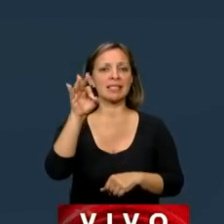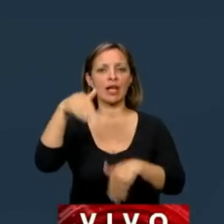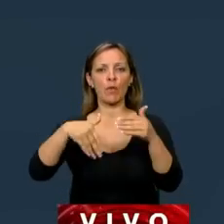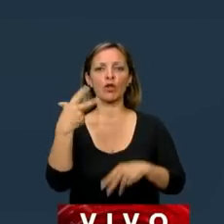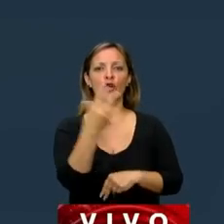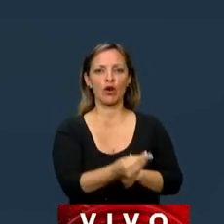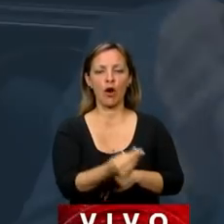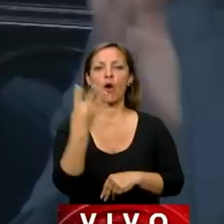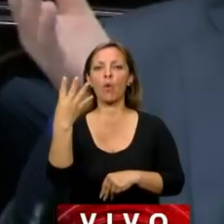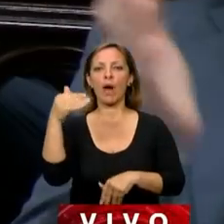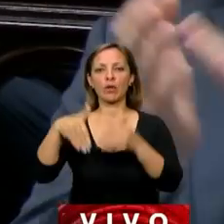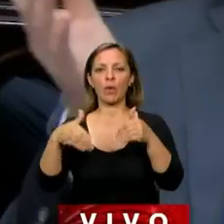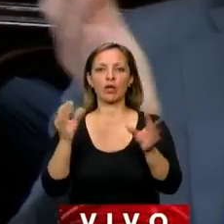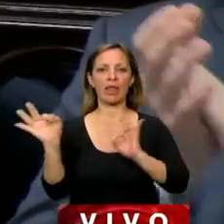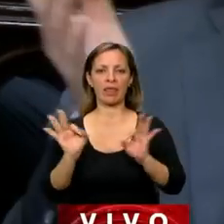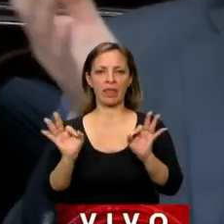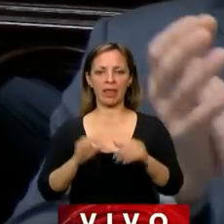negativos, 4 abstenciones.